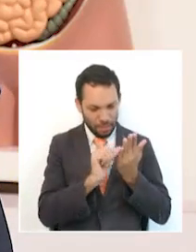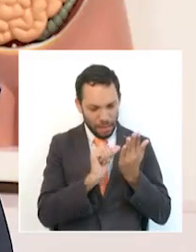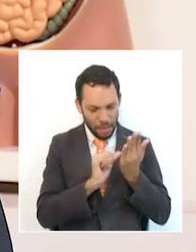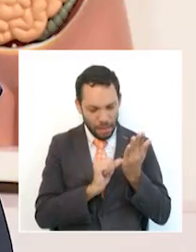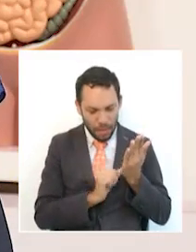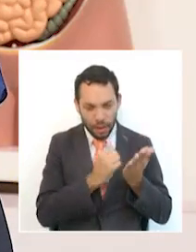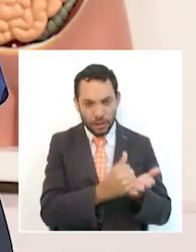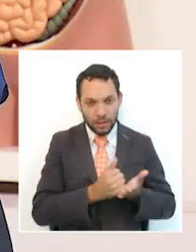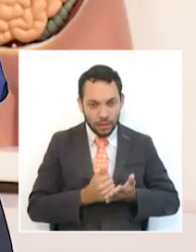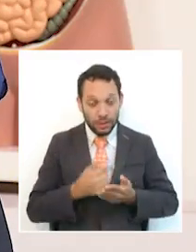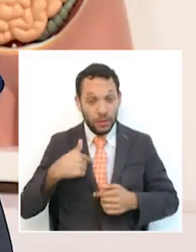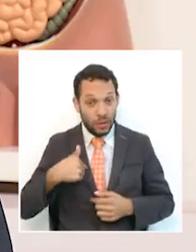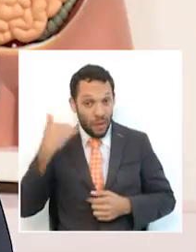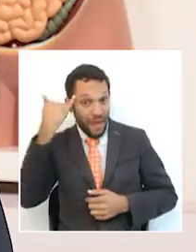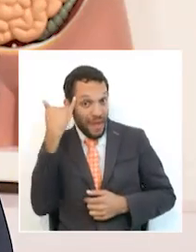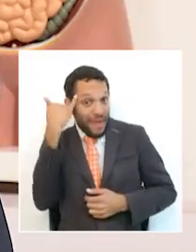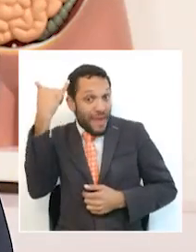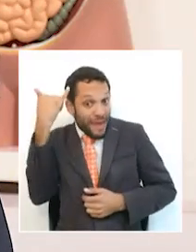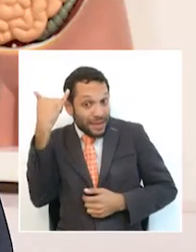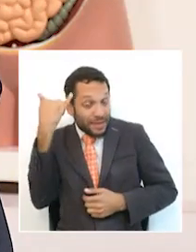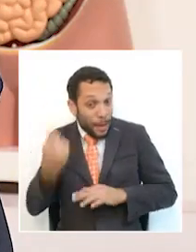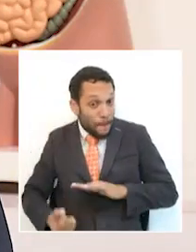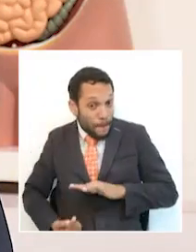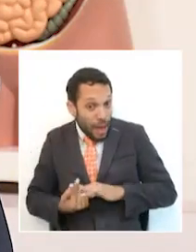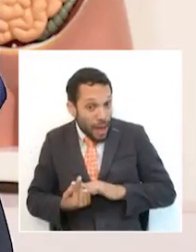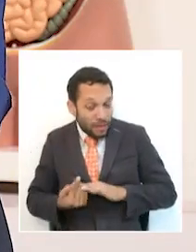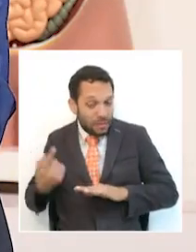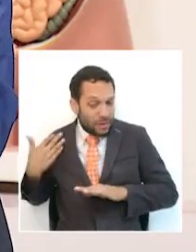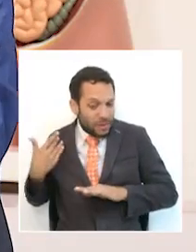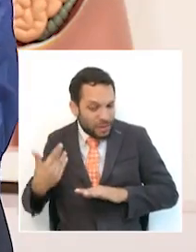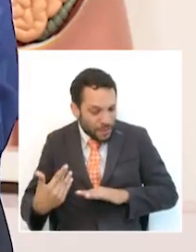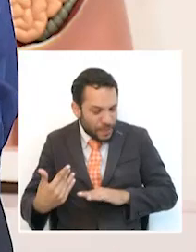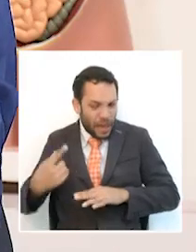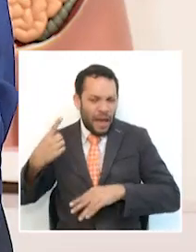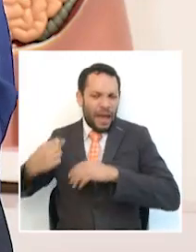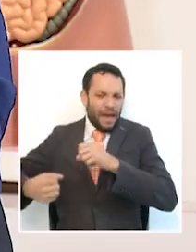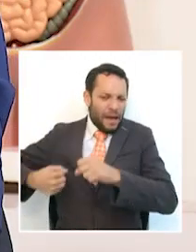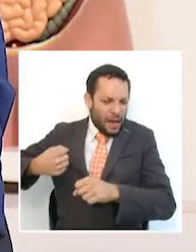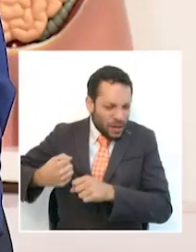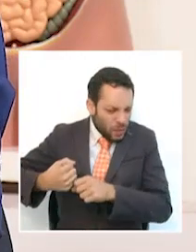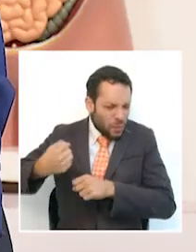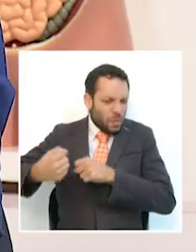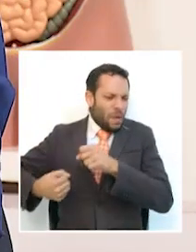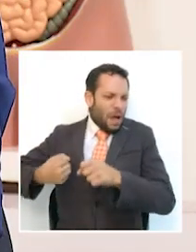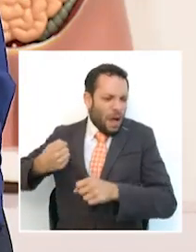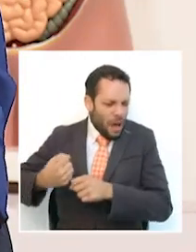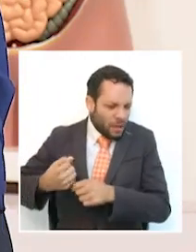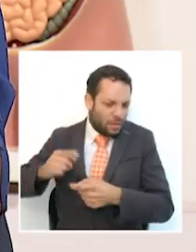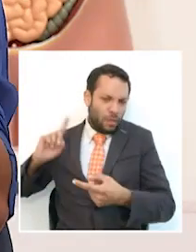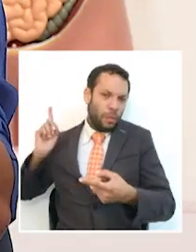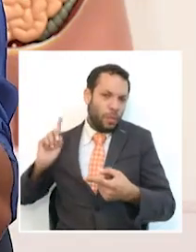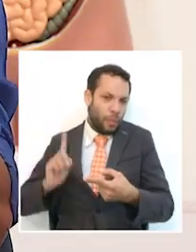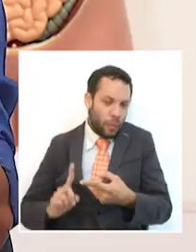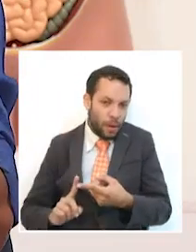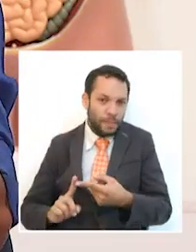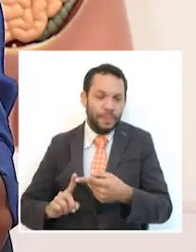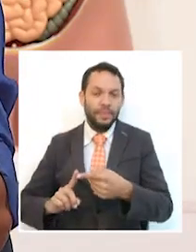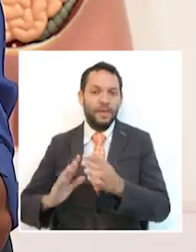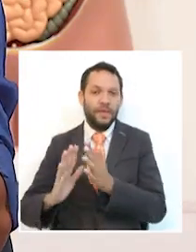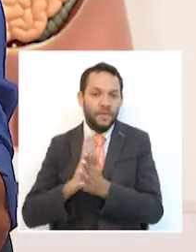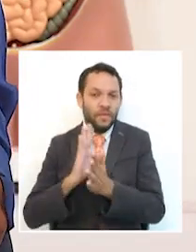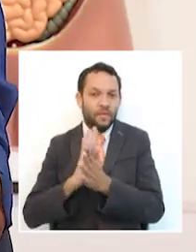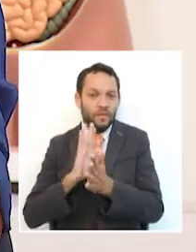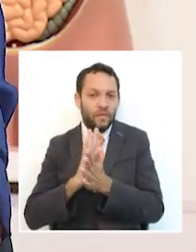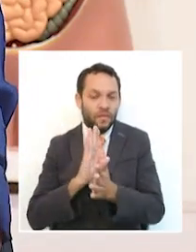porque es que esto no es que nos lo estamos inventando esto viene desde siglos y siglos atrás y una información que tenemos